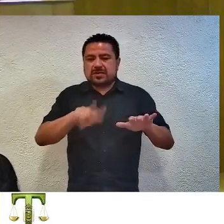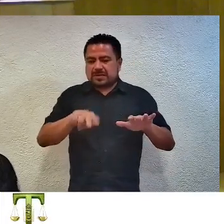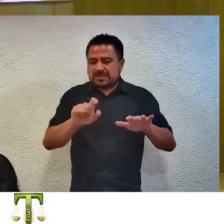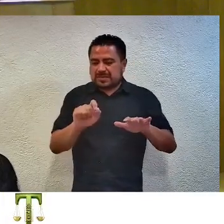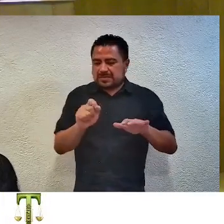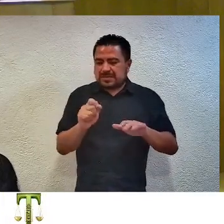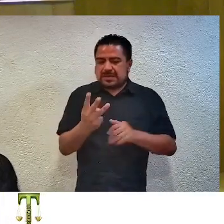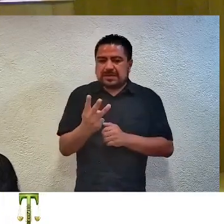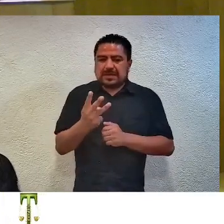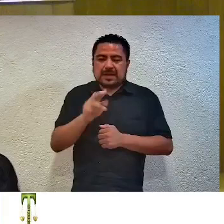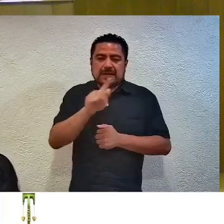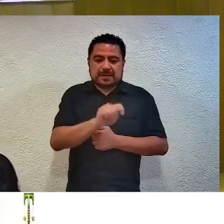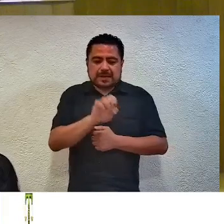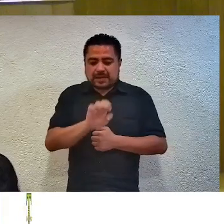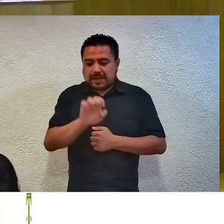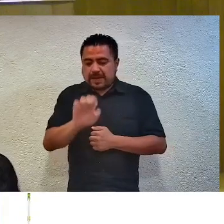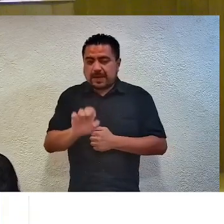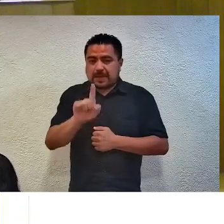TEE-RAP-16-2023,